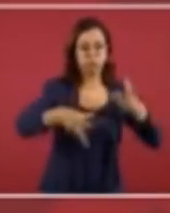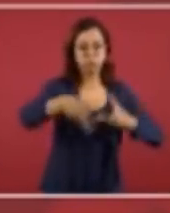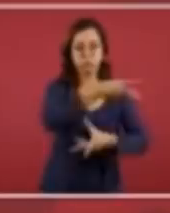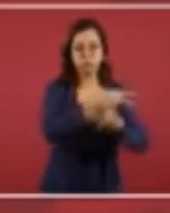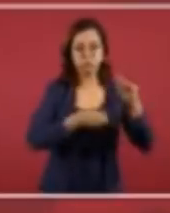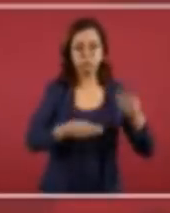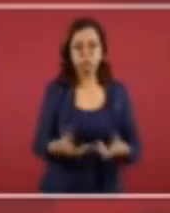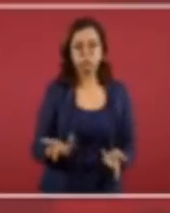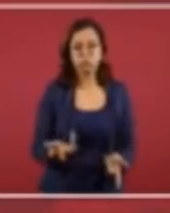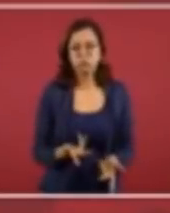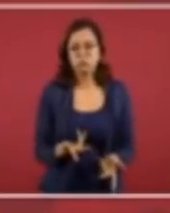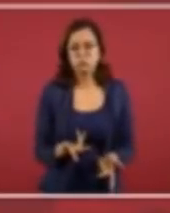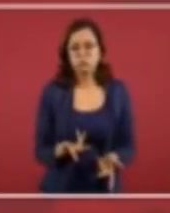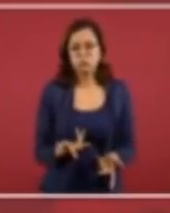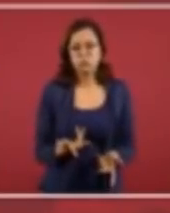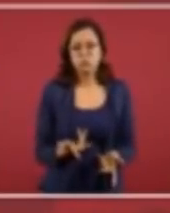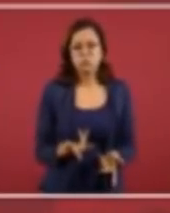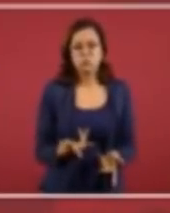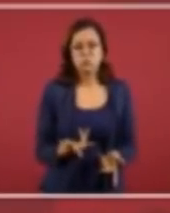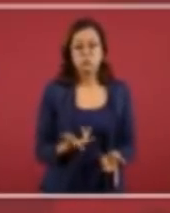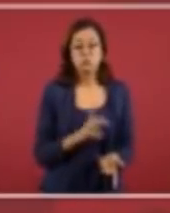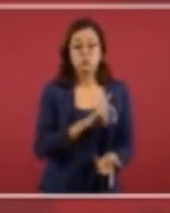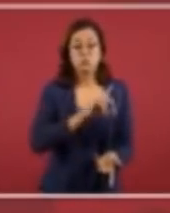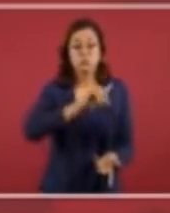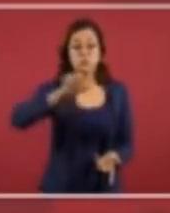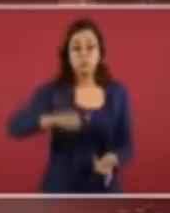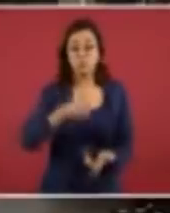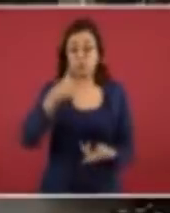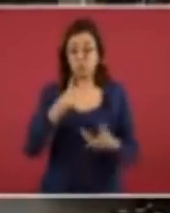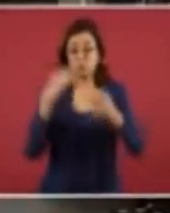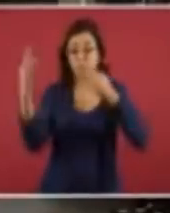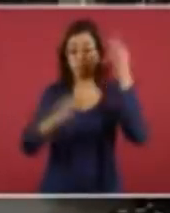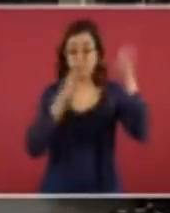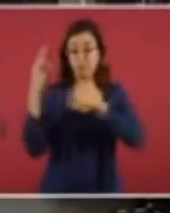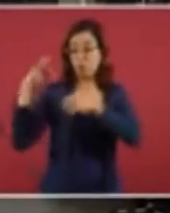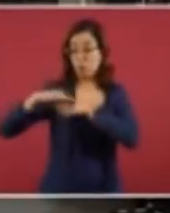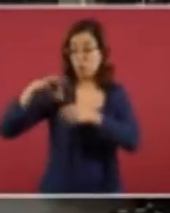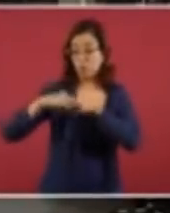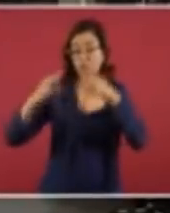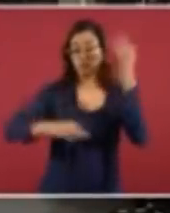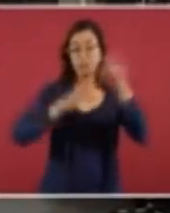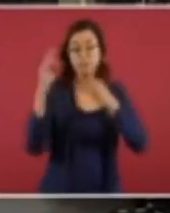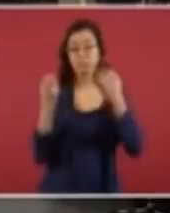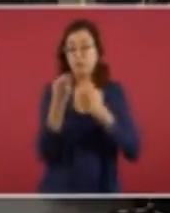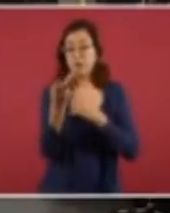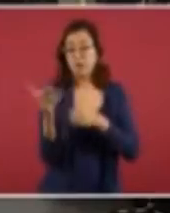¿Qué me recomendaron en la campaña? Mis asesores,